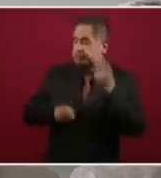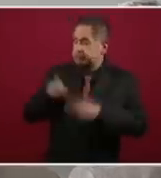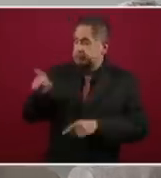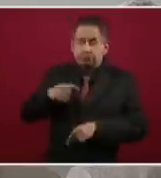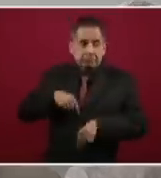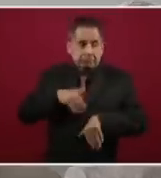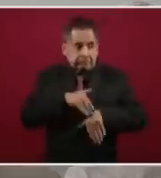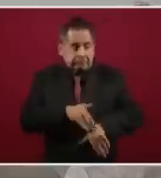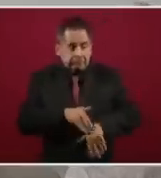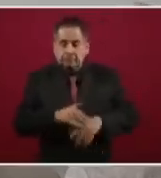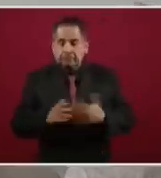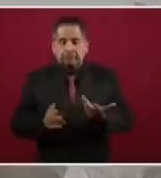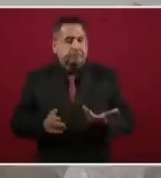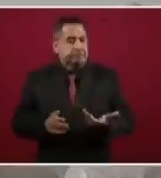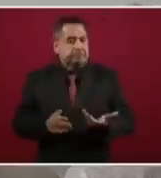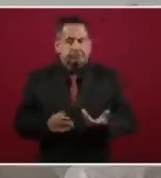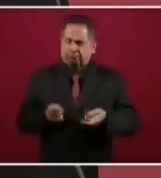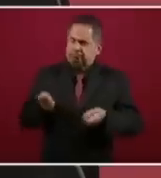los tenían